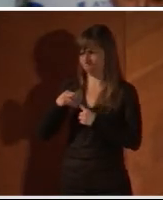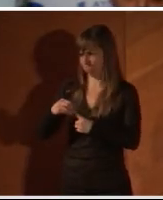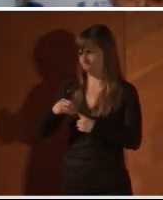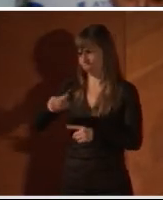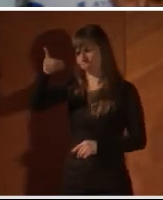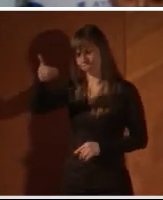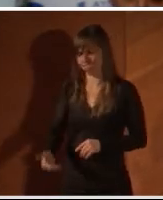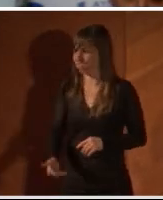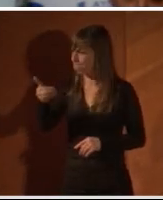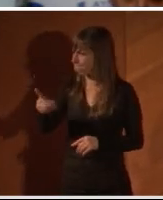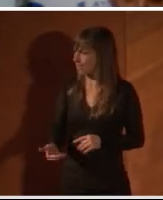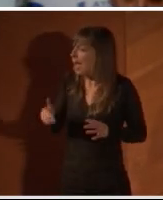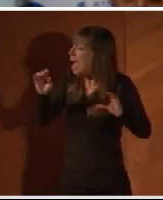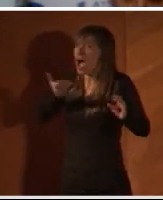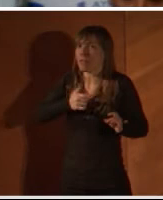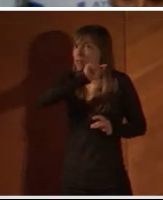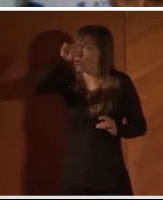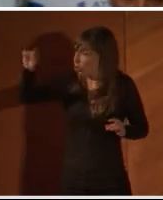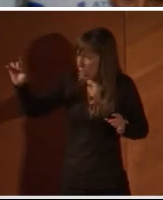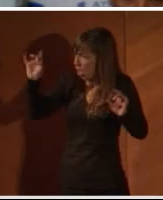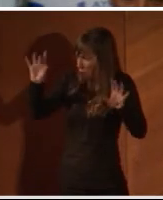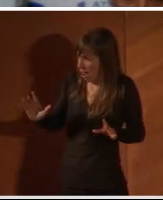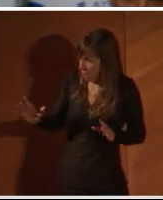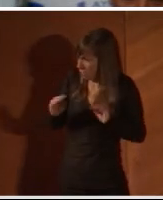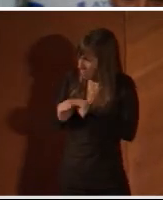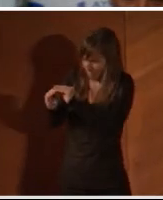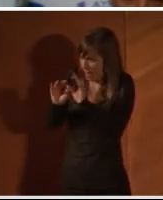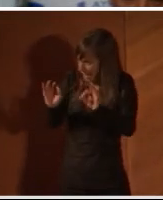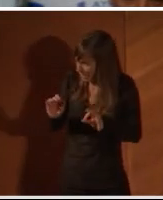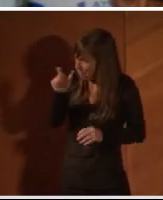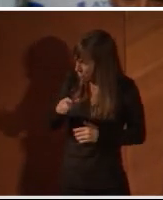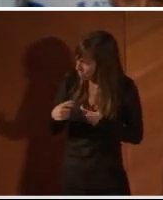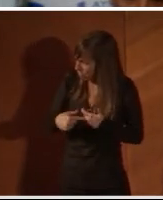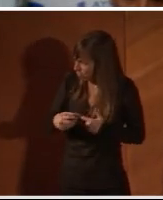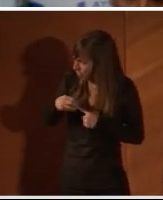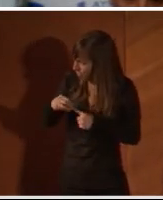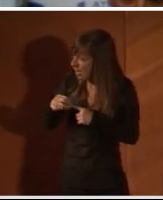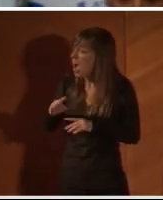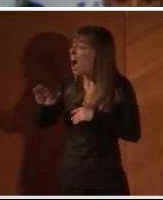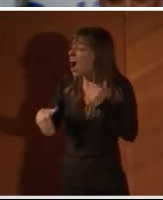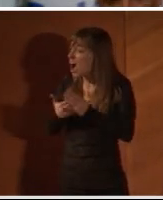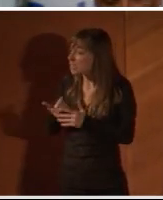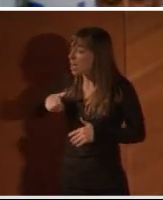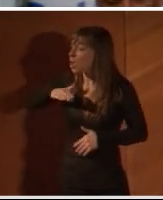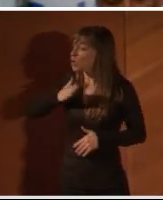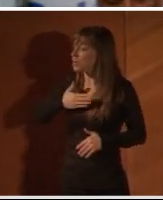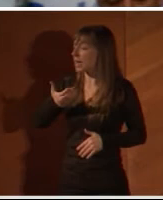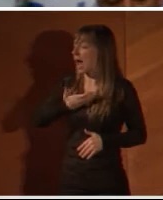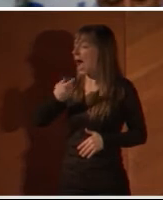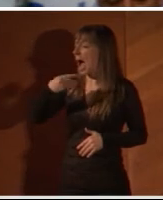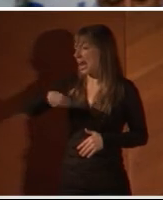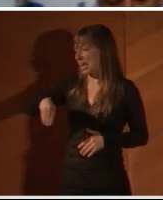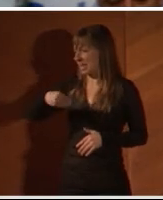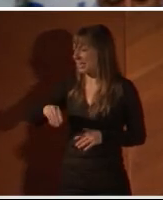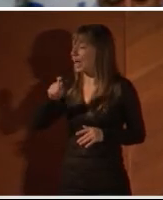fundamental, como para todos los ayuntamientos que suscribimos este convenio. Tanto es así que nuestra alcaldesa, la socialista Sara Hernández, no ha